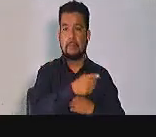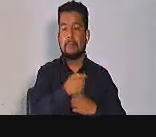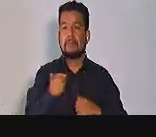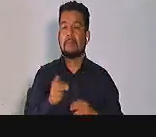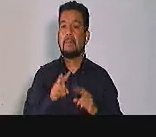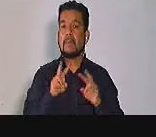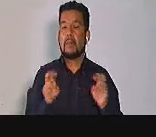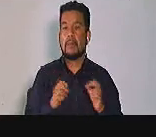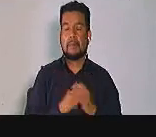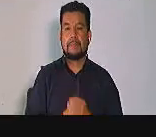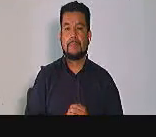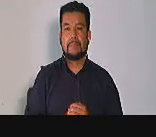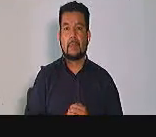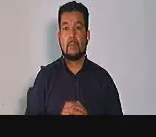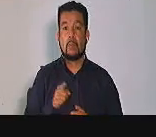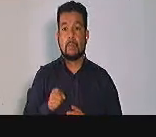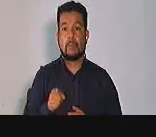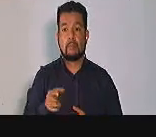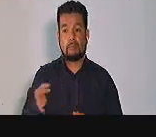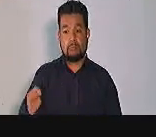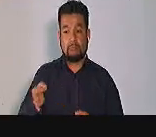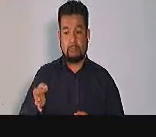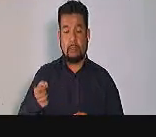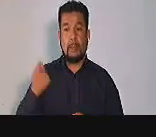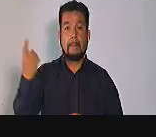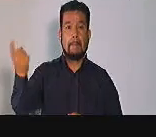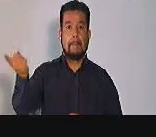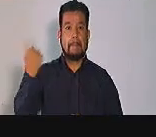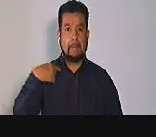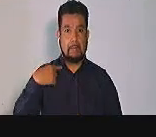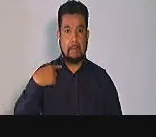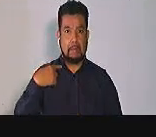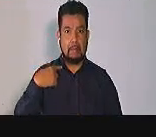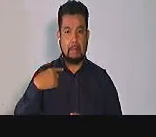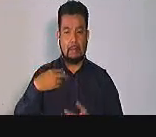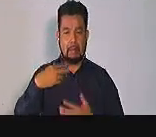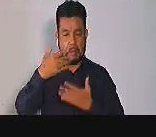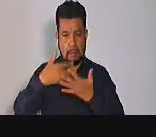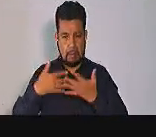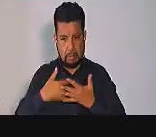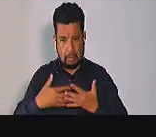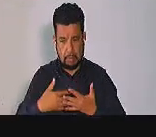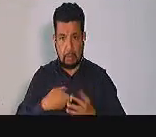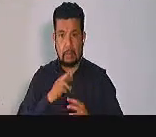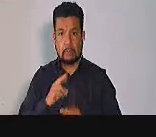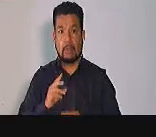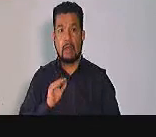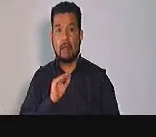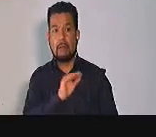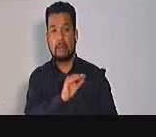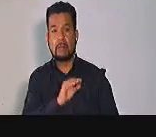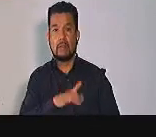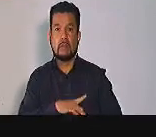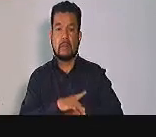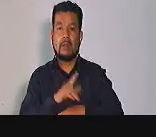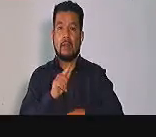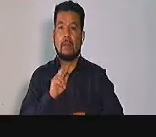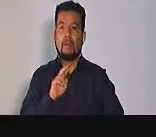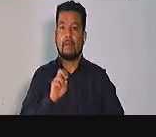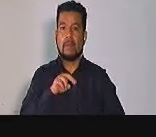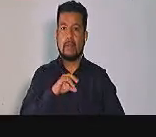de que hay un auto que ordena y en el resuelve manifiesta que comuníquese a la doctora Francis Giovanna